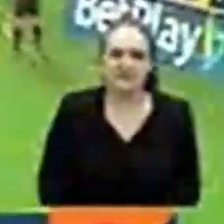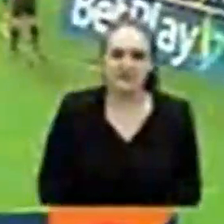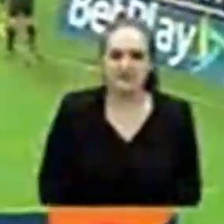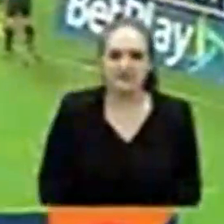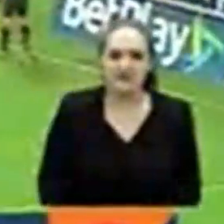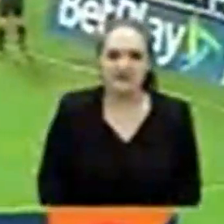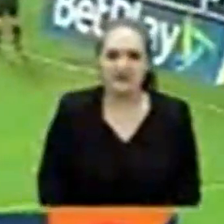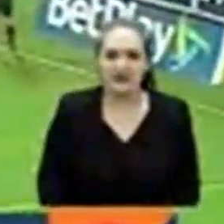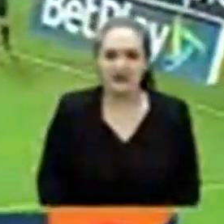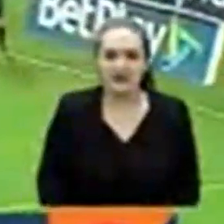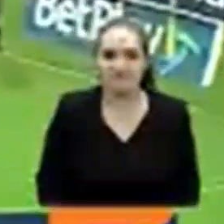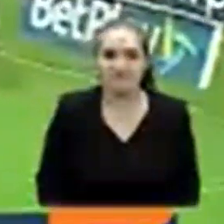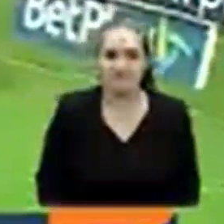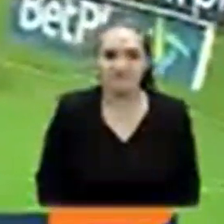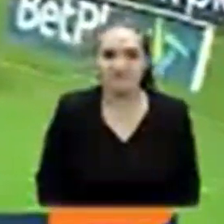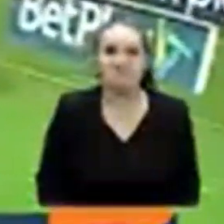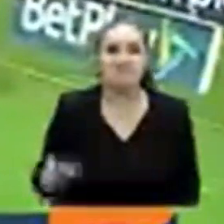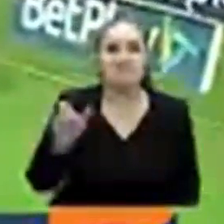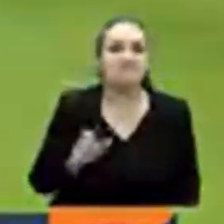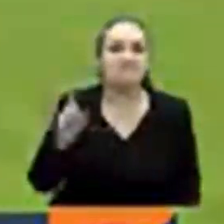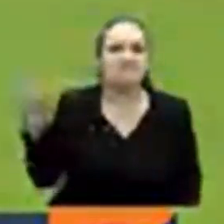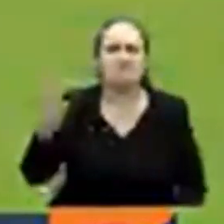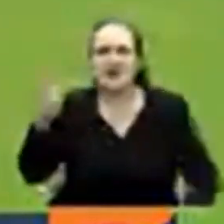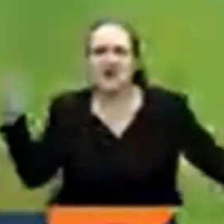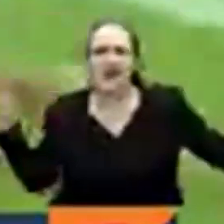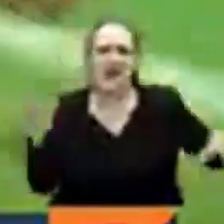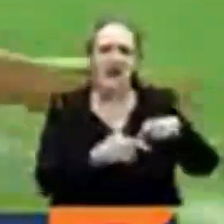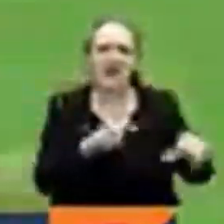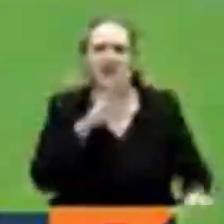Y el título quedó en los pies de Leider Berrío.